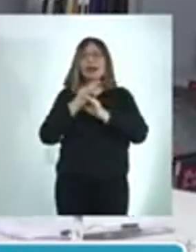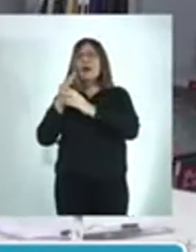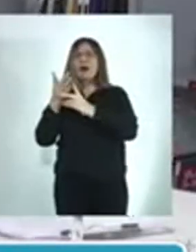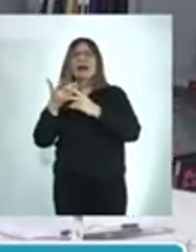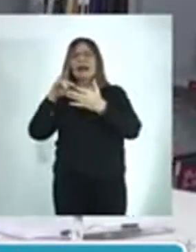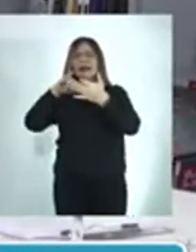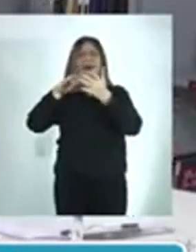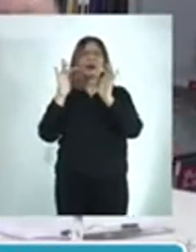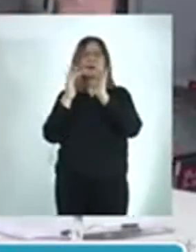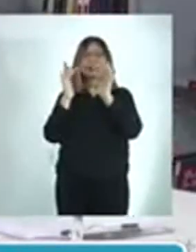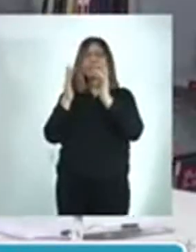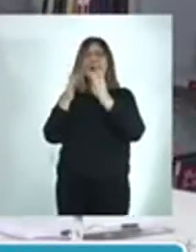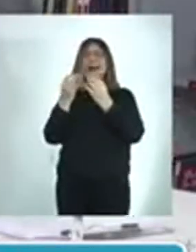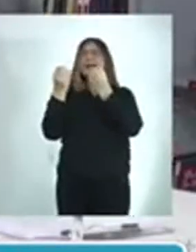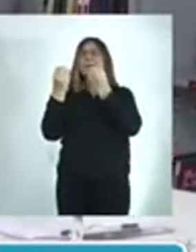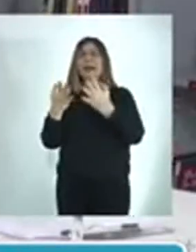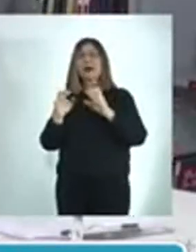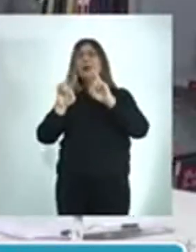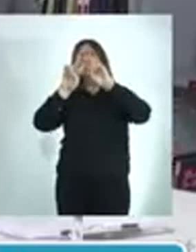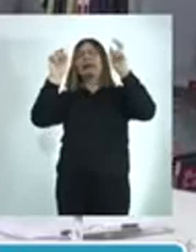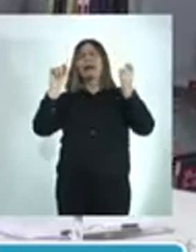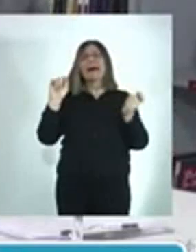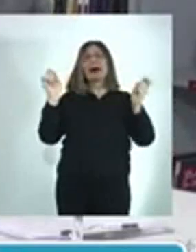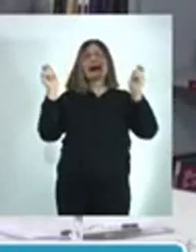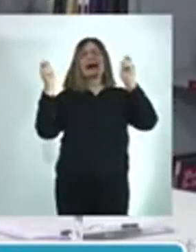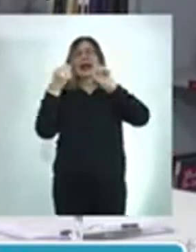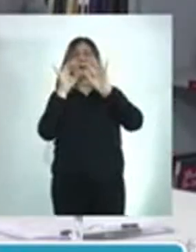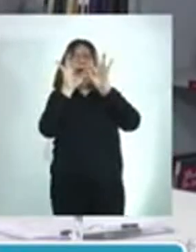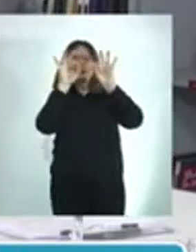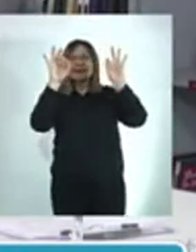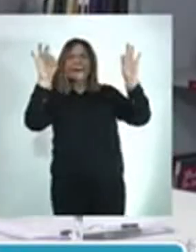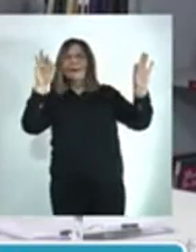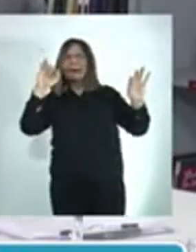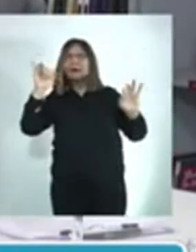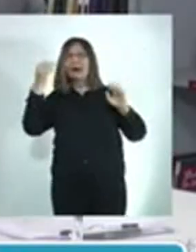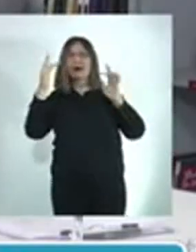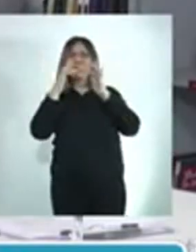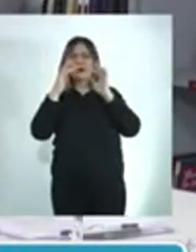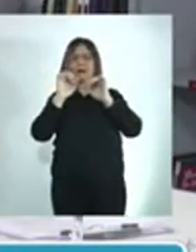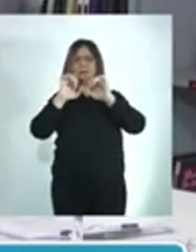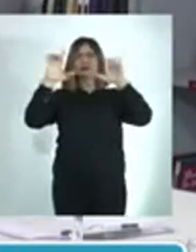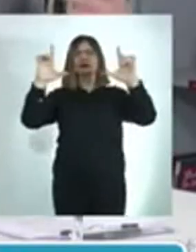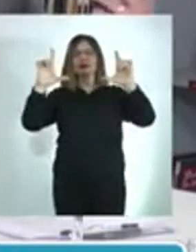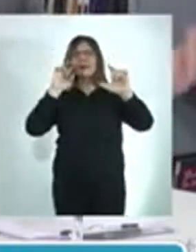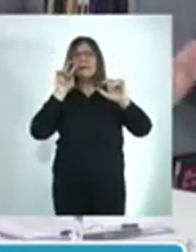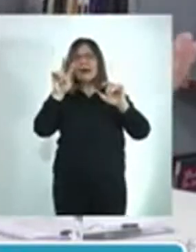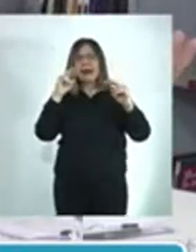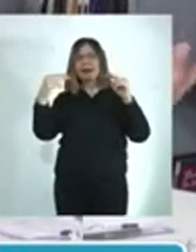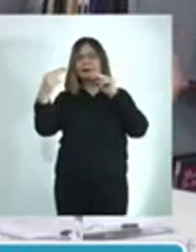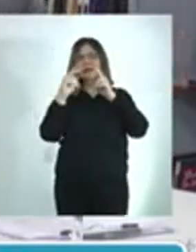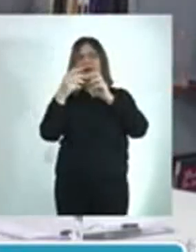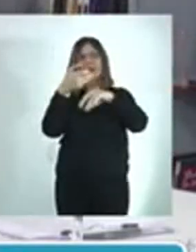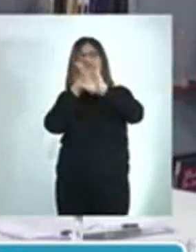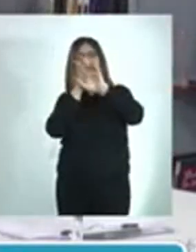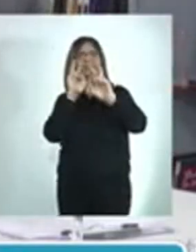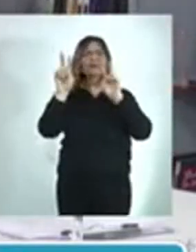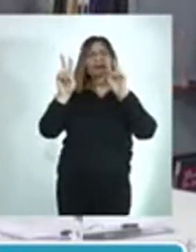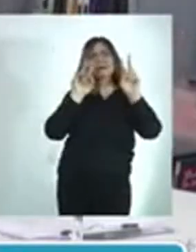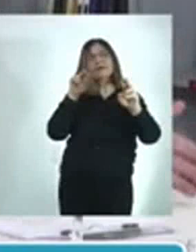su internet, llegue la fibra óptica, tengamos una mejor conectividad para que las clases lleguen a todo el